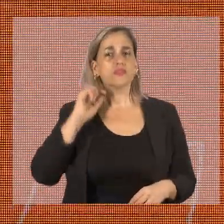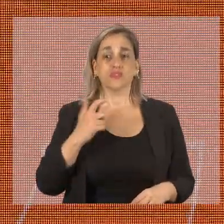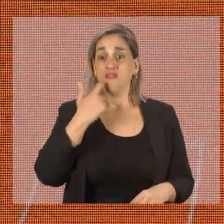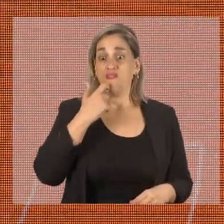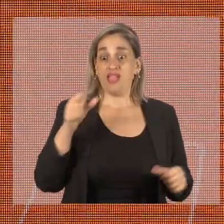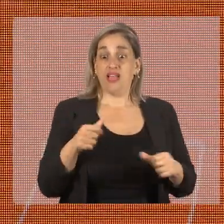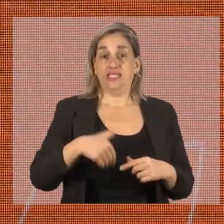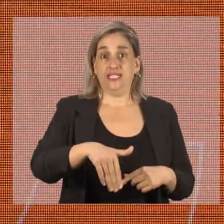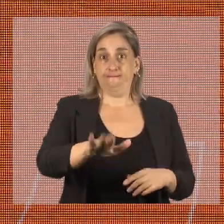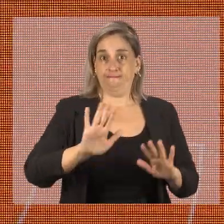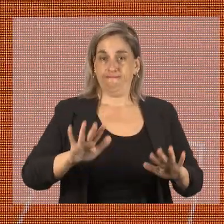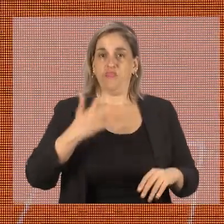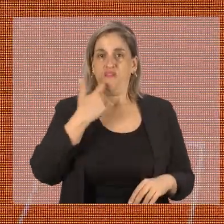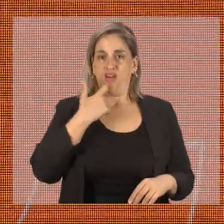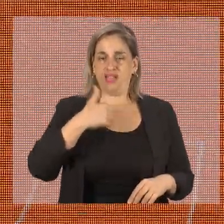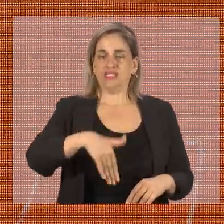Lo que queda por hacer.